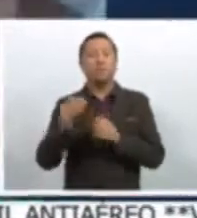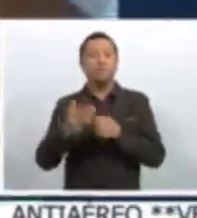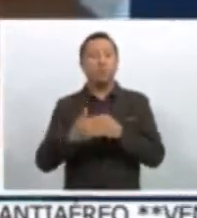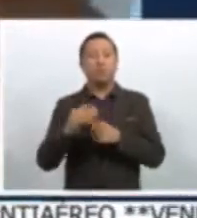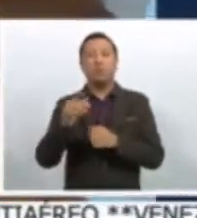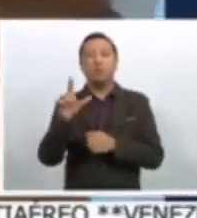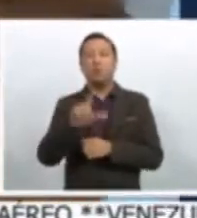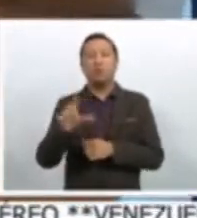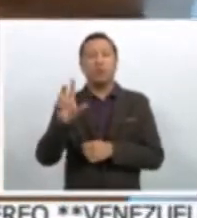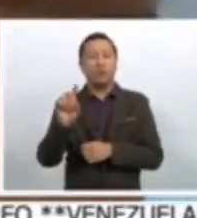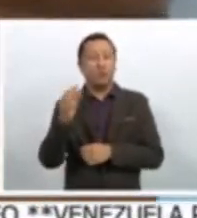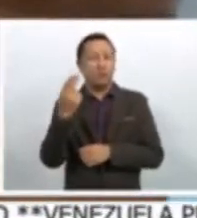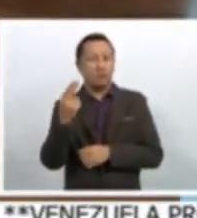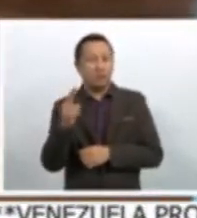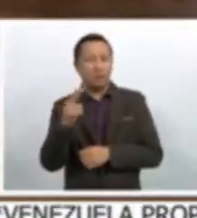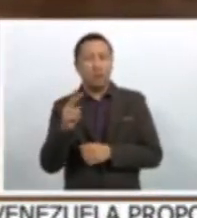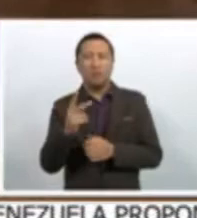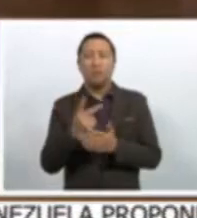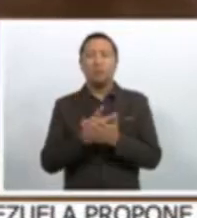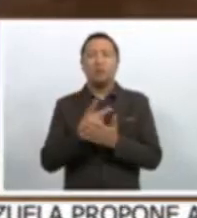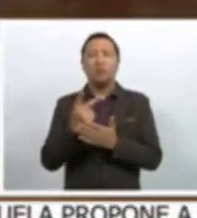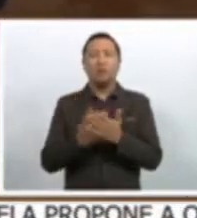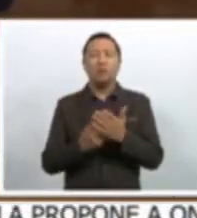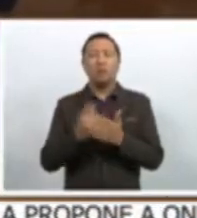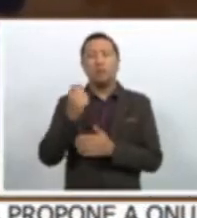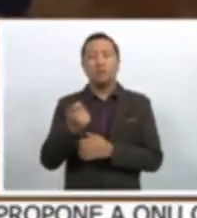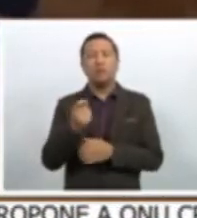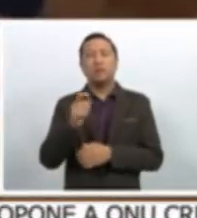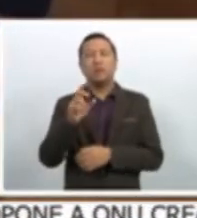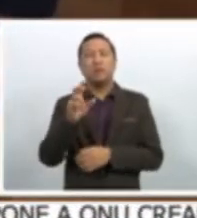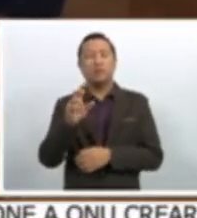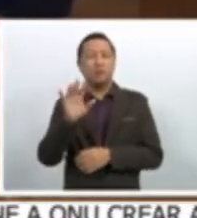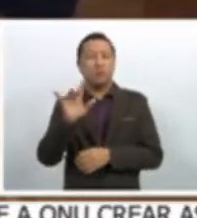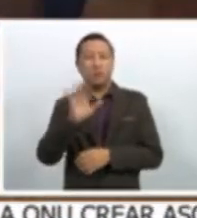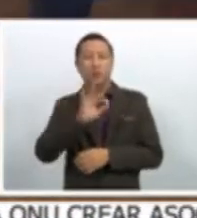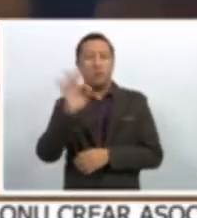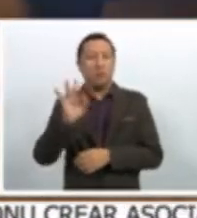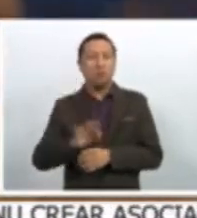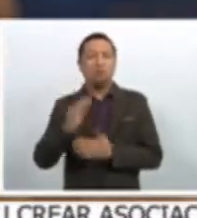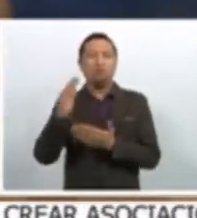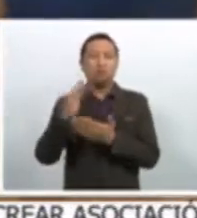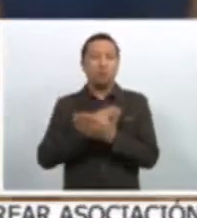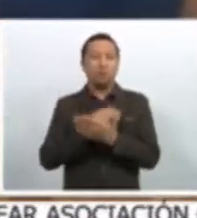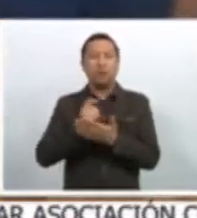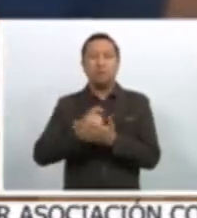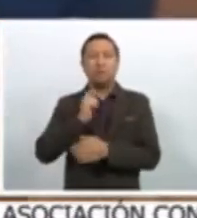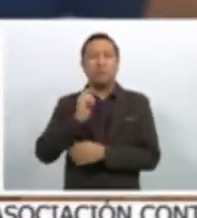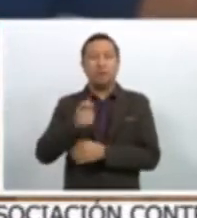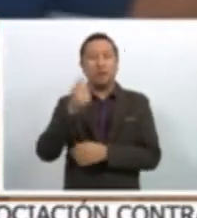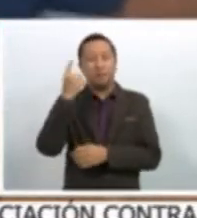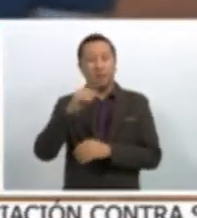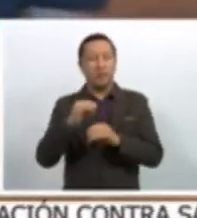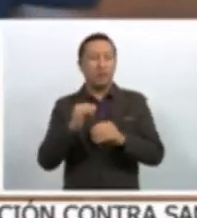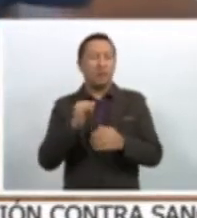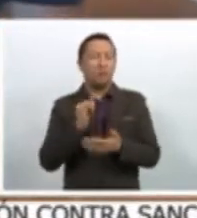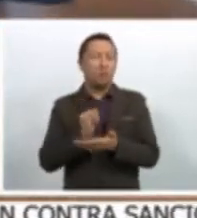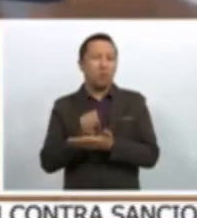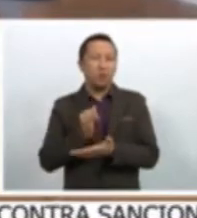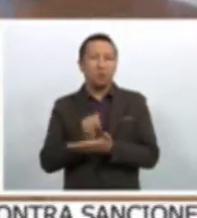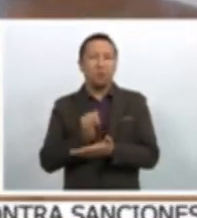noviembre. Cabe hacer mención que este programa establece hasta el momento descuentos de hasta un 50% en el pago de diversos impuestos como el